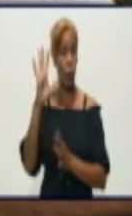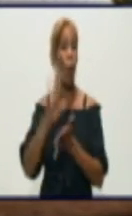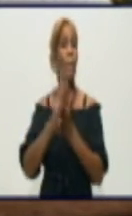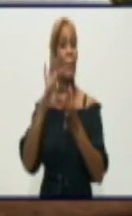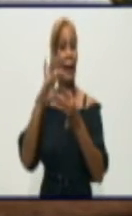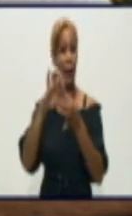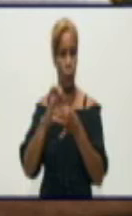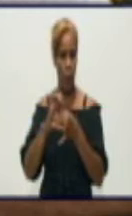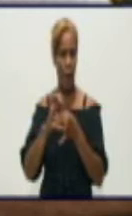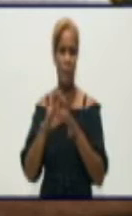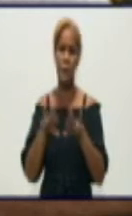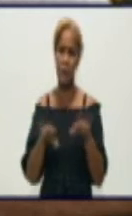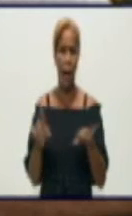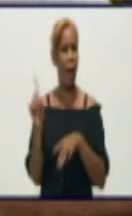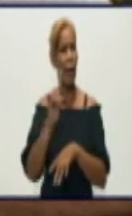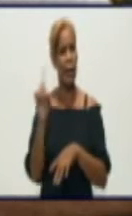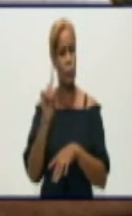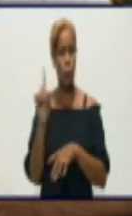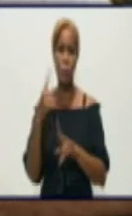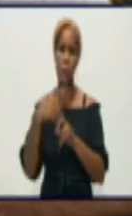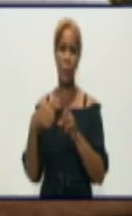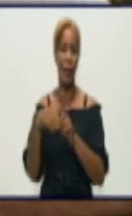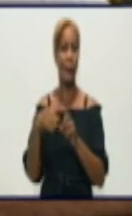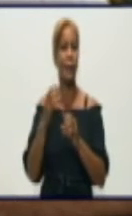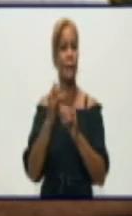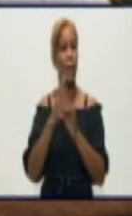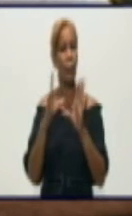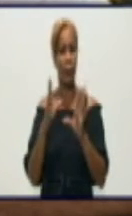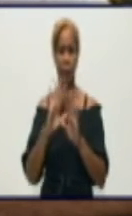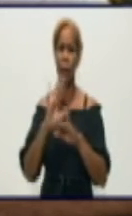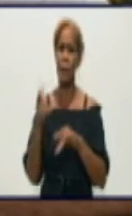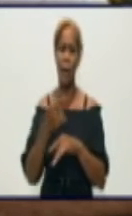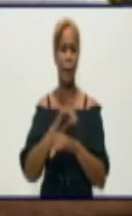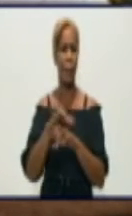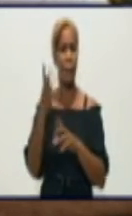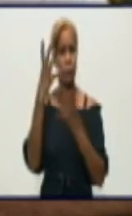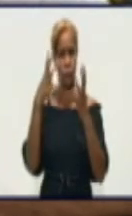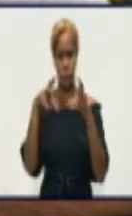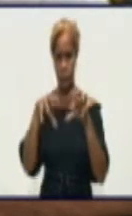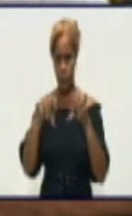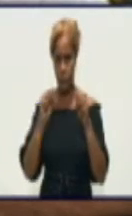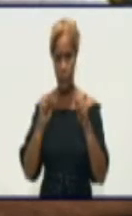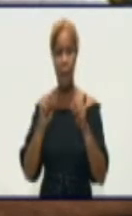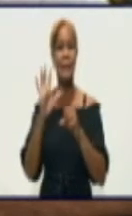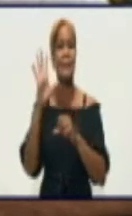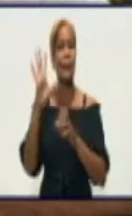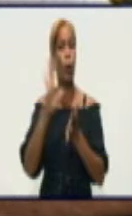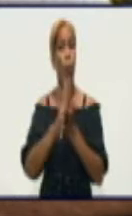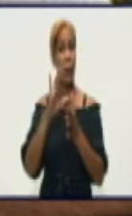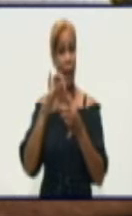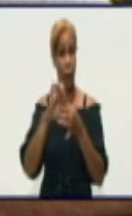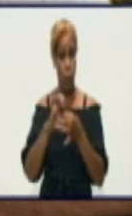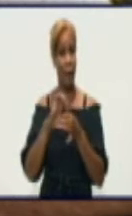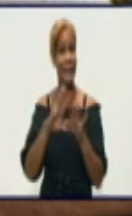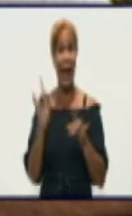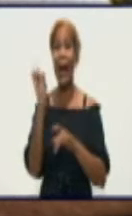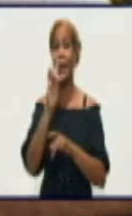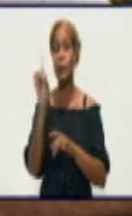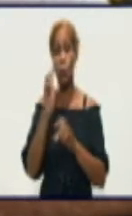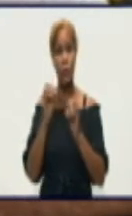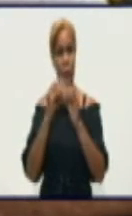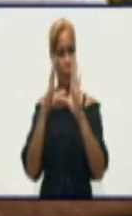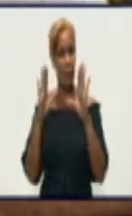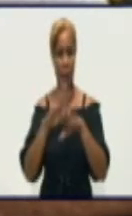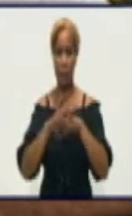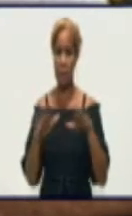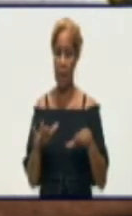toda la carga que se había abierto que eran dos circuitos rosa la bayamesa y el trago que dice 5 muy agua se había restablecido y prácticamente en